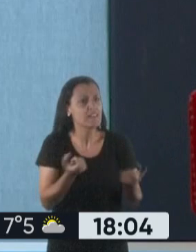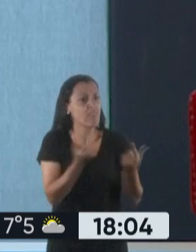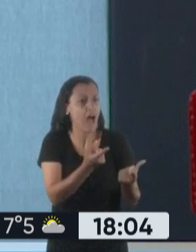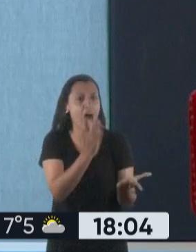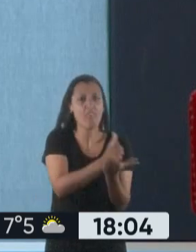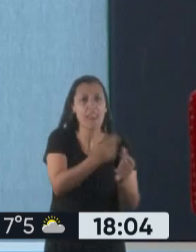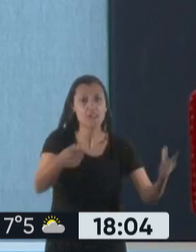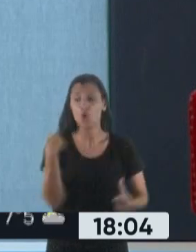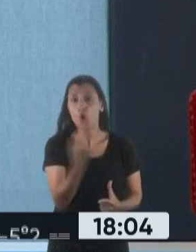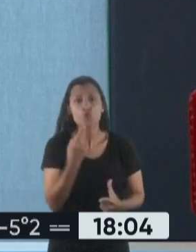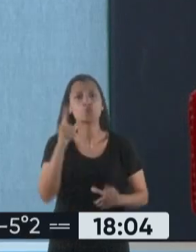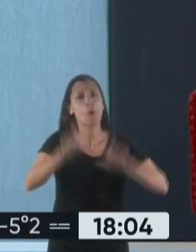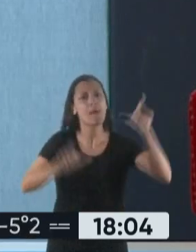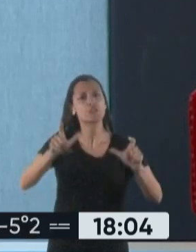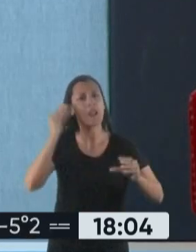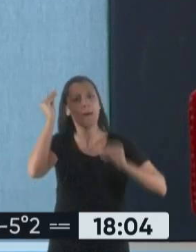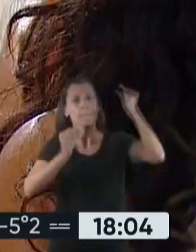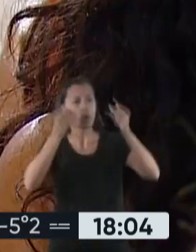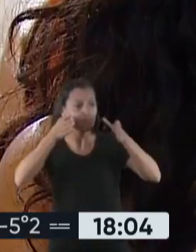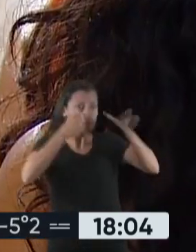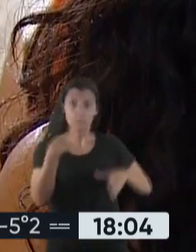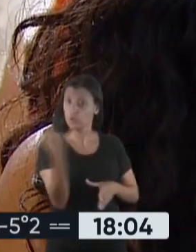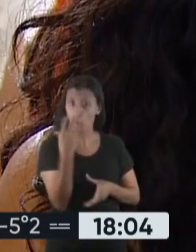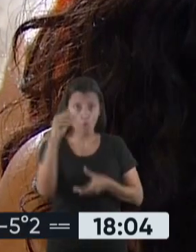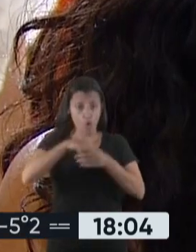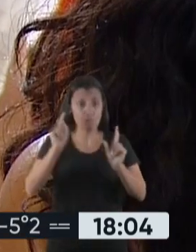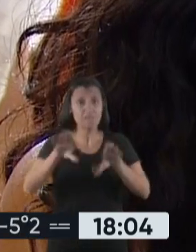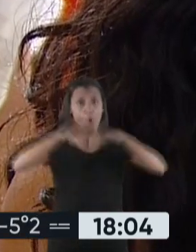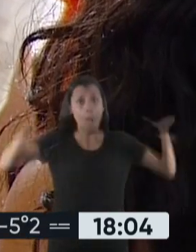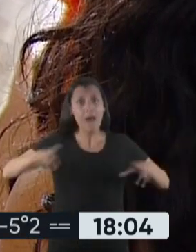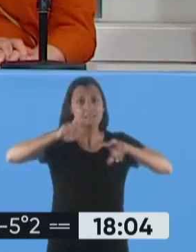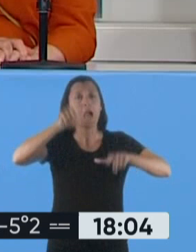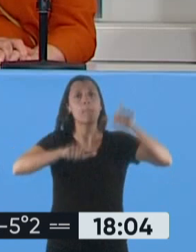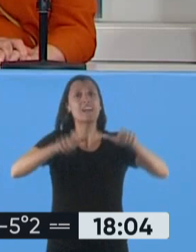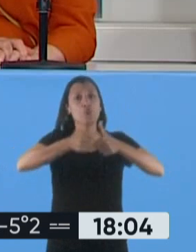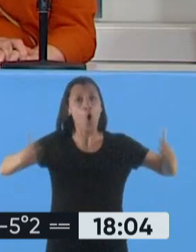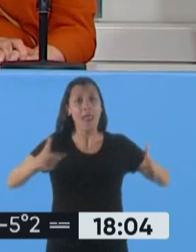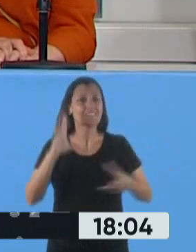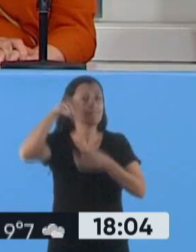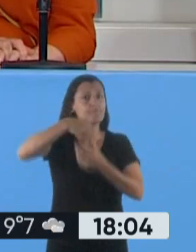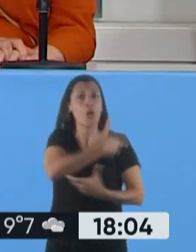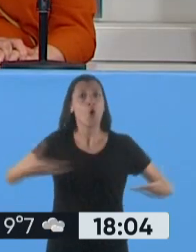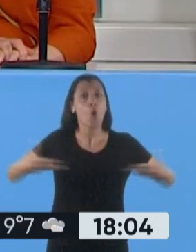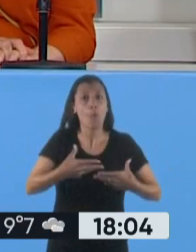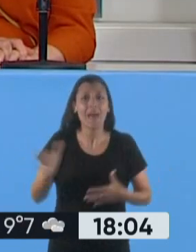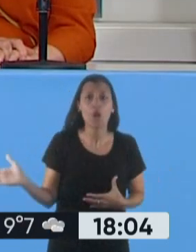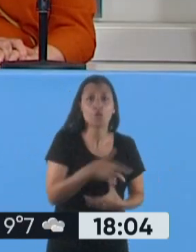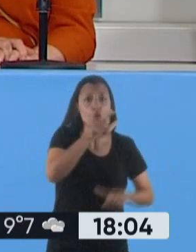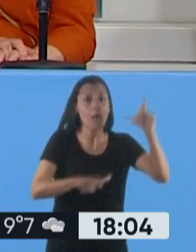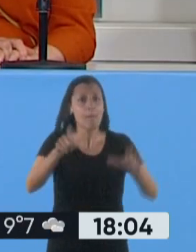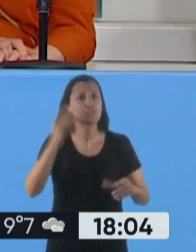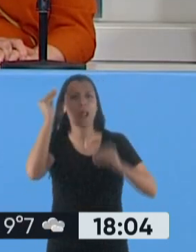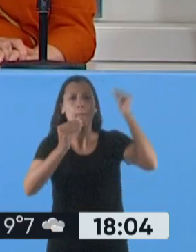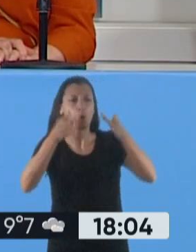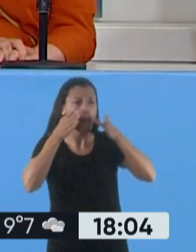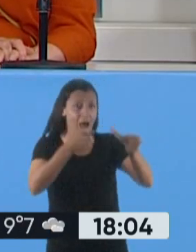gente que está preocupados. Todos nosotros, todos los que estamos en esta mesa, todos los que somos parte del gobierno, nos preocupa que la Argentina